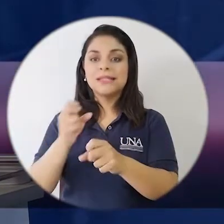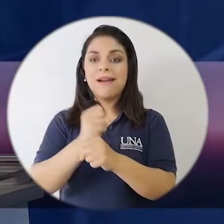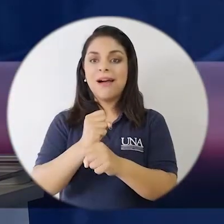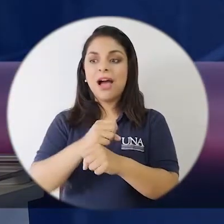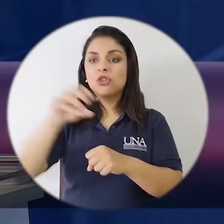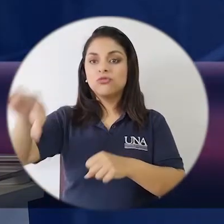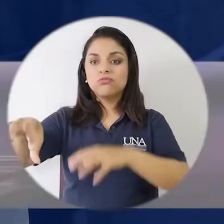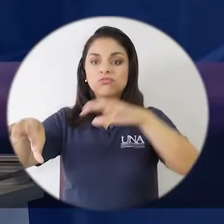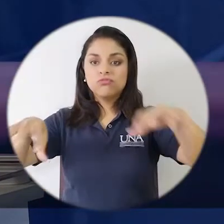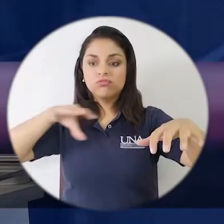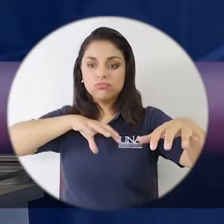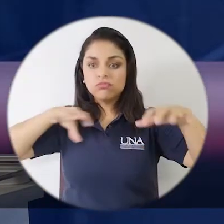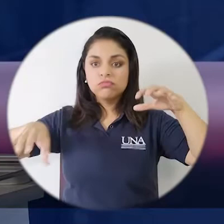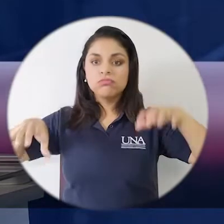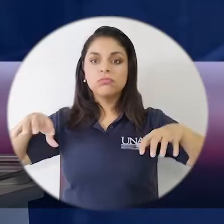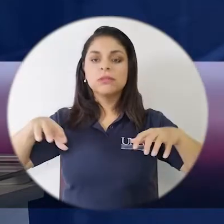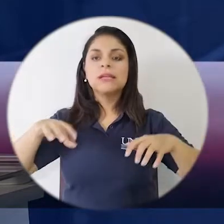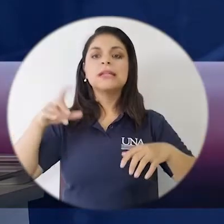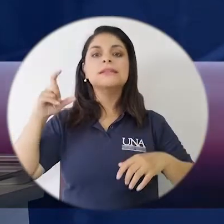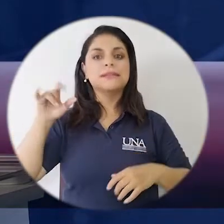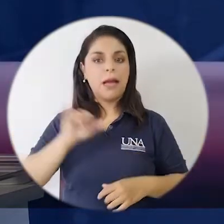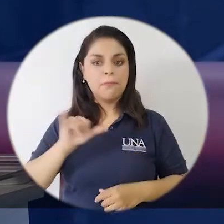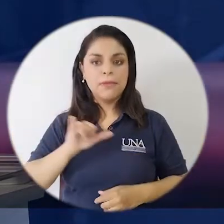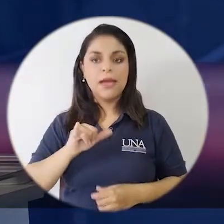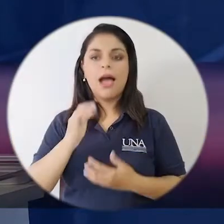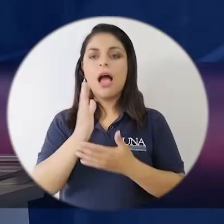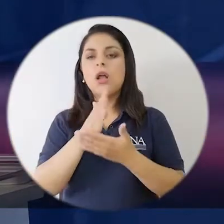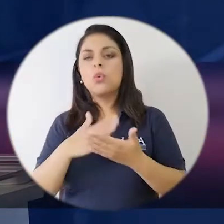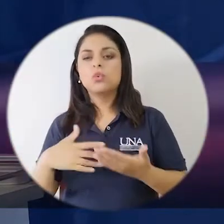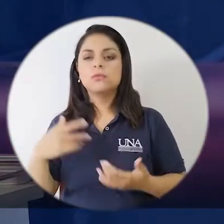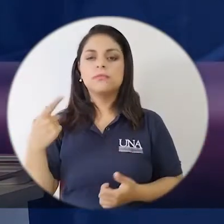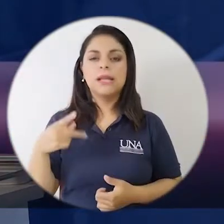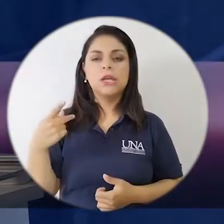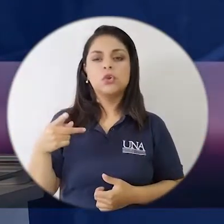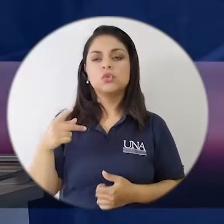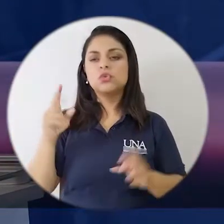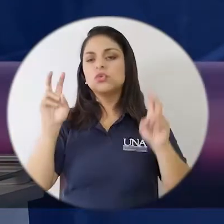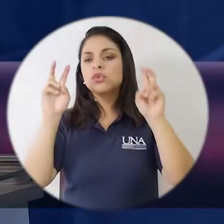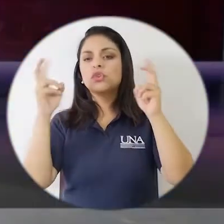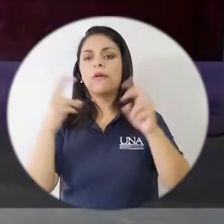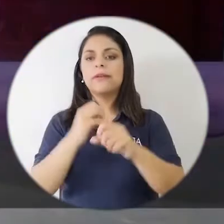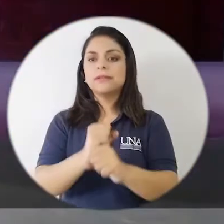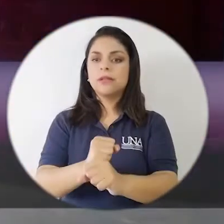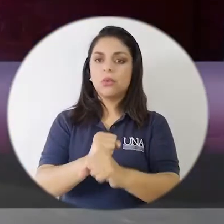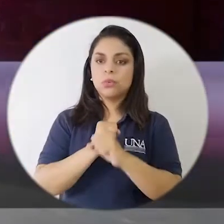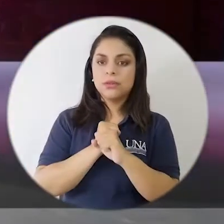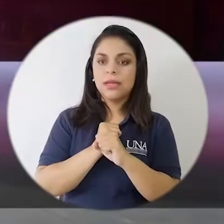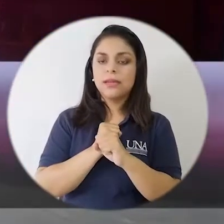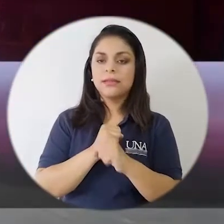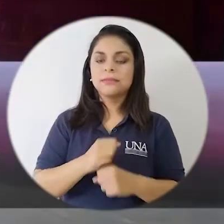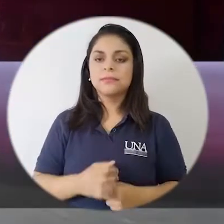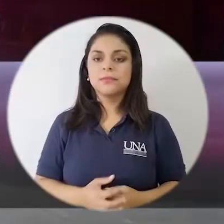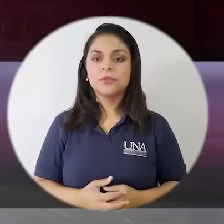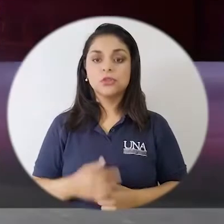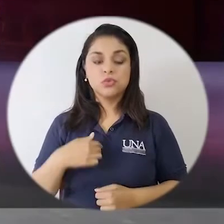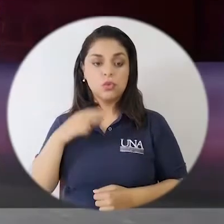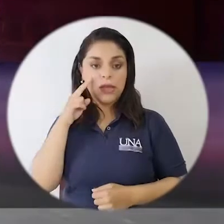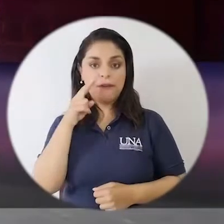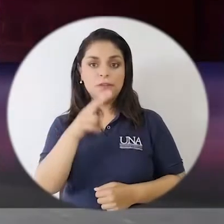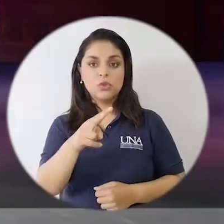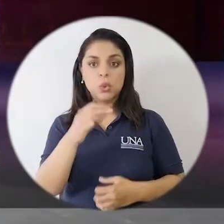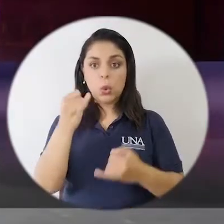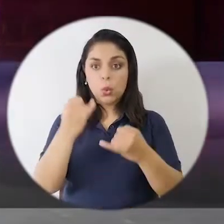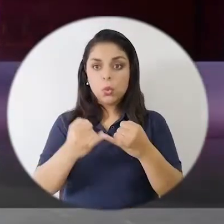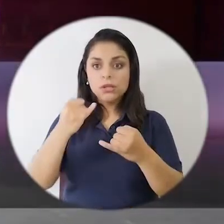diferentes localidades también implica algunos riesgos en materia de seguridad, ¿verdad? Hemos visto cómo en el